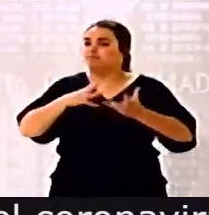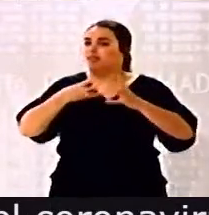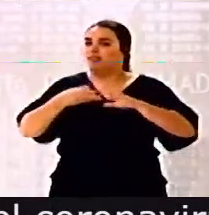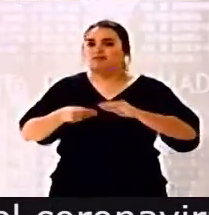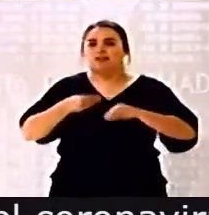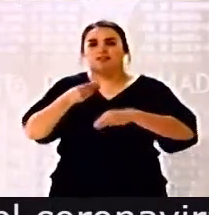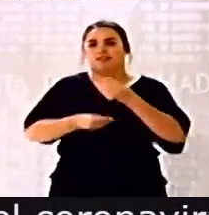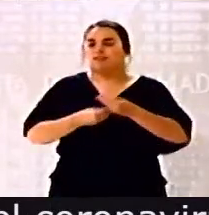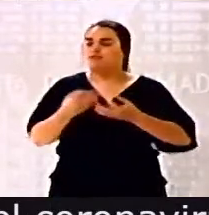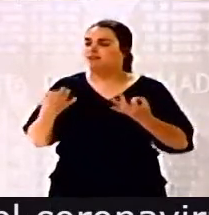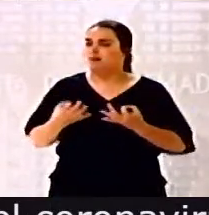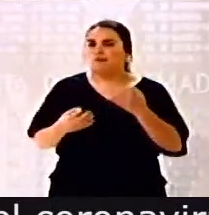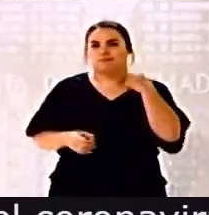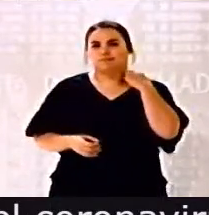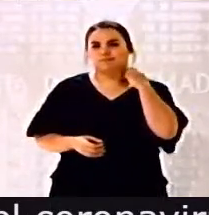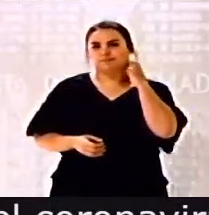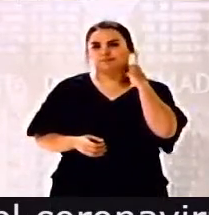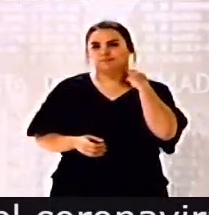hacer.